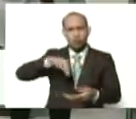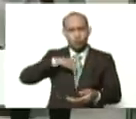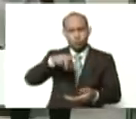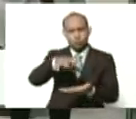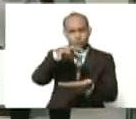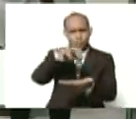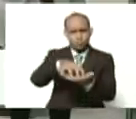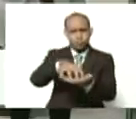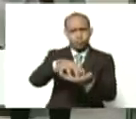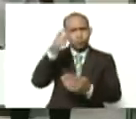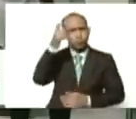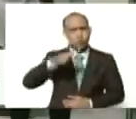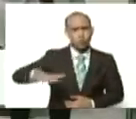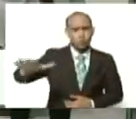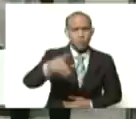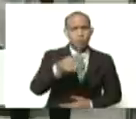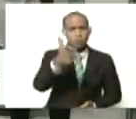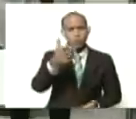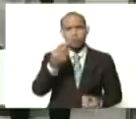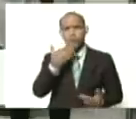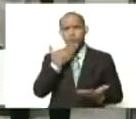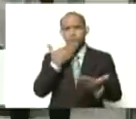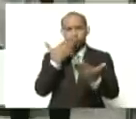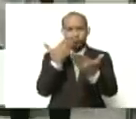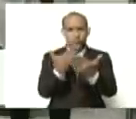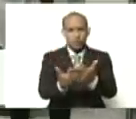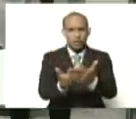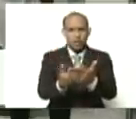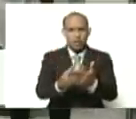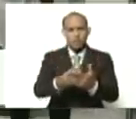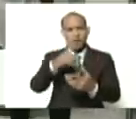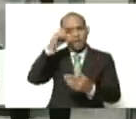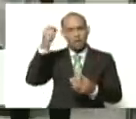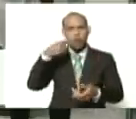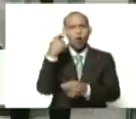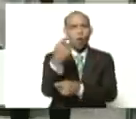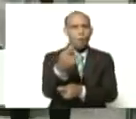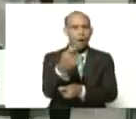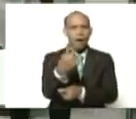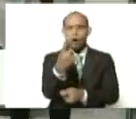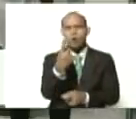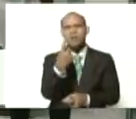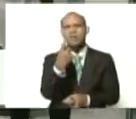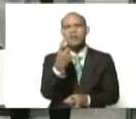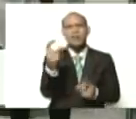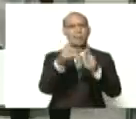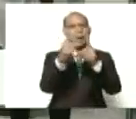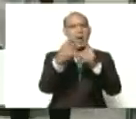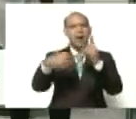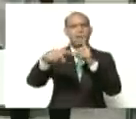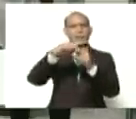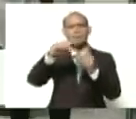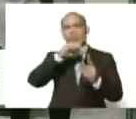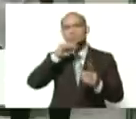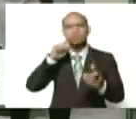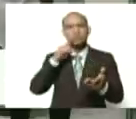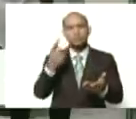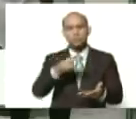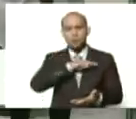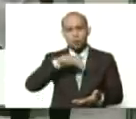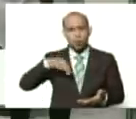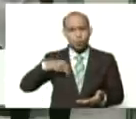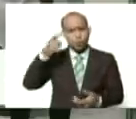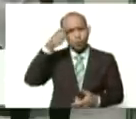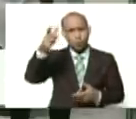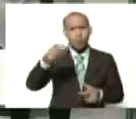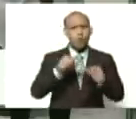de nuestro pueblo. A usted solo nos queda decirle Dios le pague. No hay palabras para agradecerle en nombre de nuestro pueblo todo lo que está haciendo.